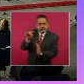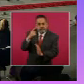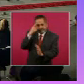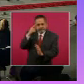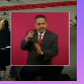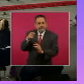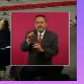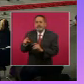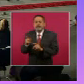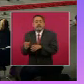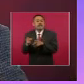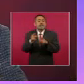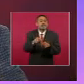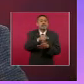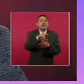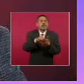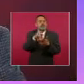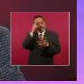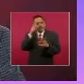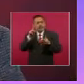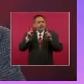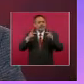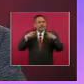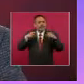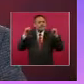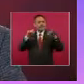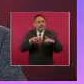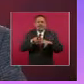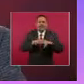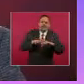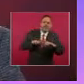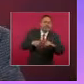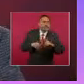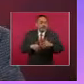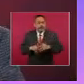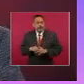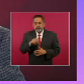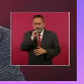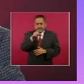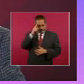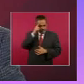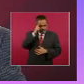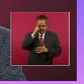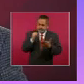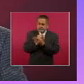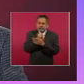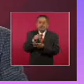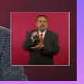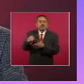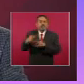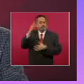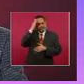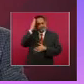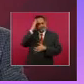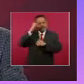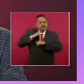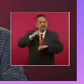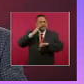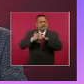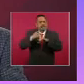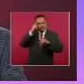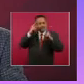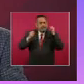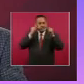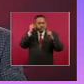de visita y finalmente hemos definido el lugar en donde va a estar el centro de atención a visitantes para que